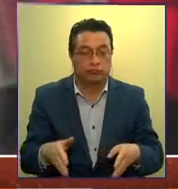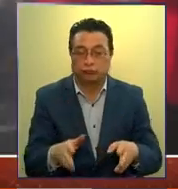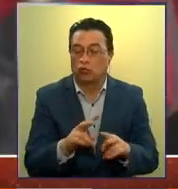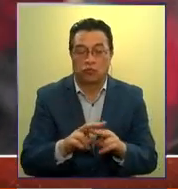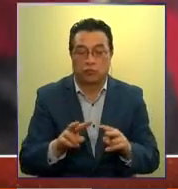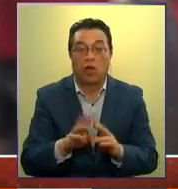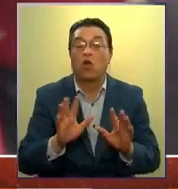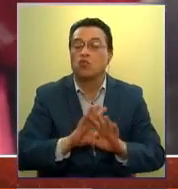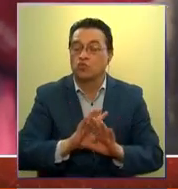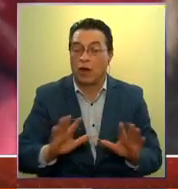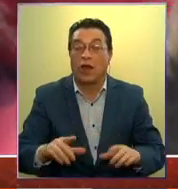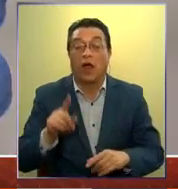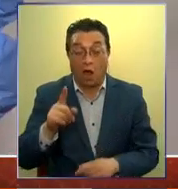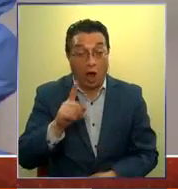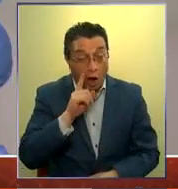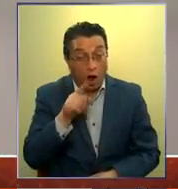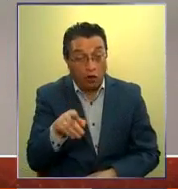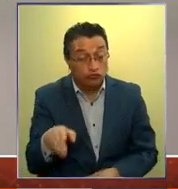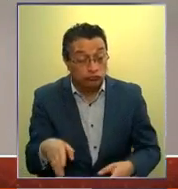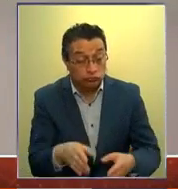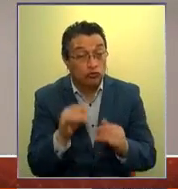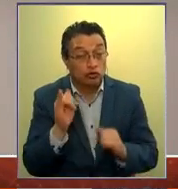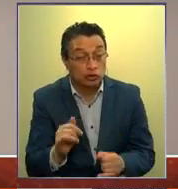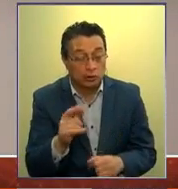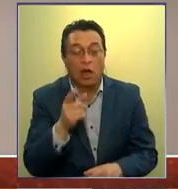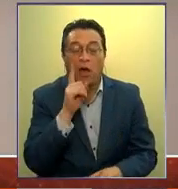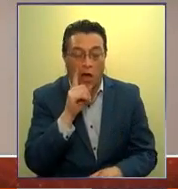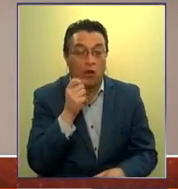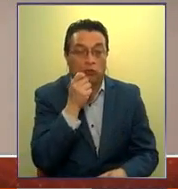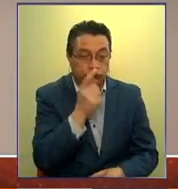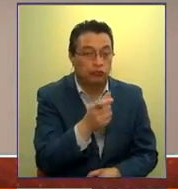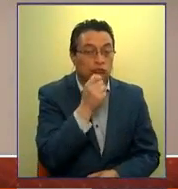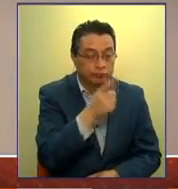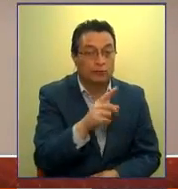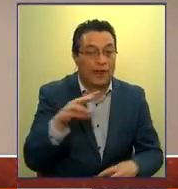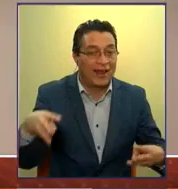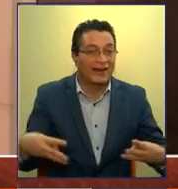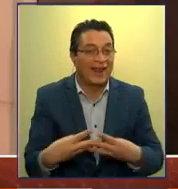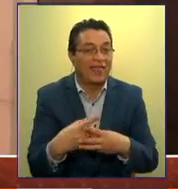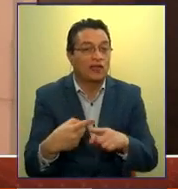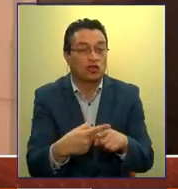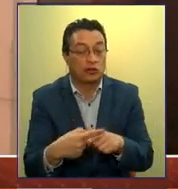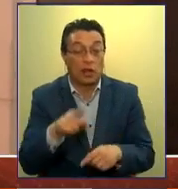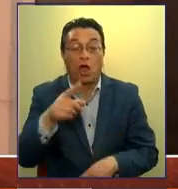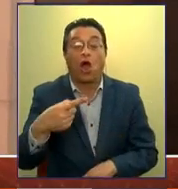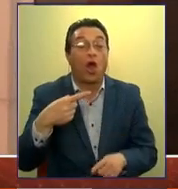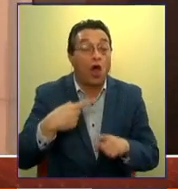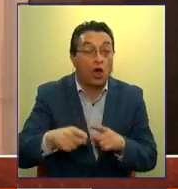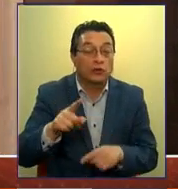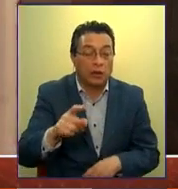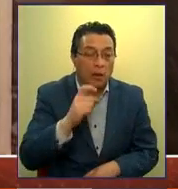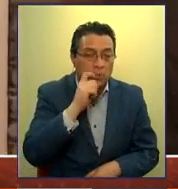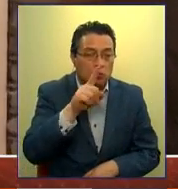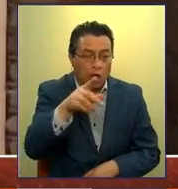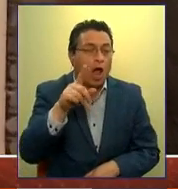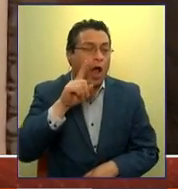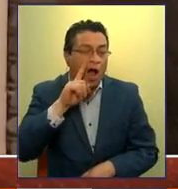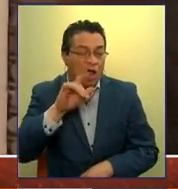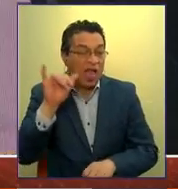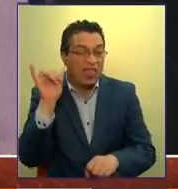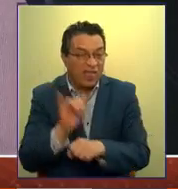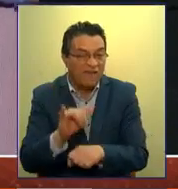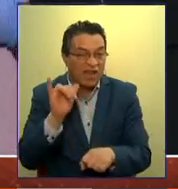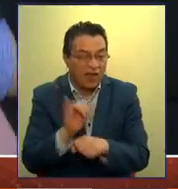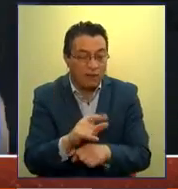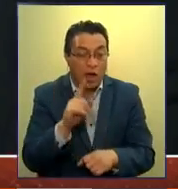seguro que esa alternativa está, a pesar de las denuncias que hay en redes sociales. Lo otro que le quería preguntar es si han llegado también denuncias de estafa, porque es